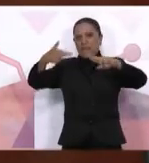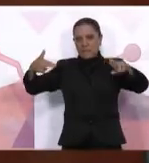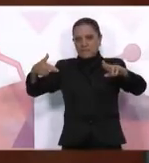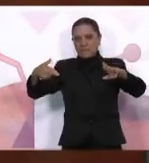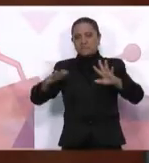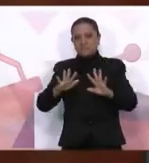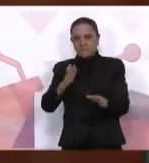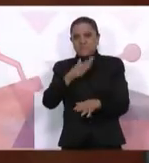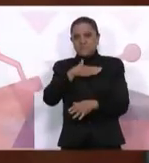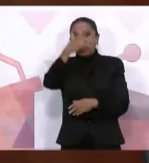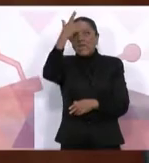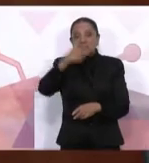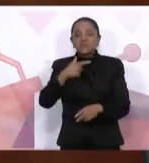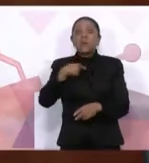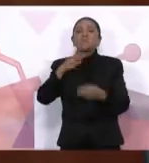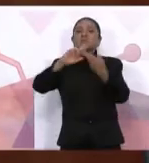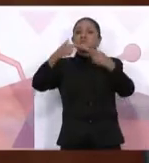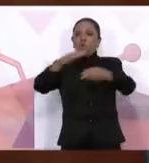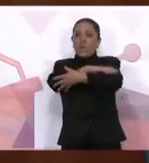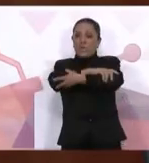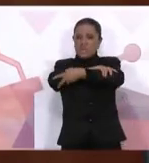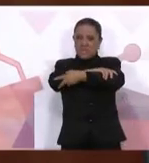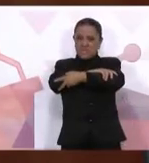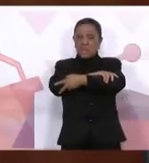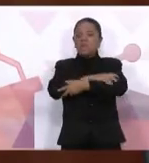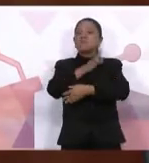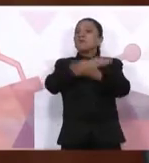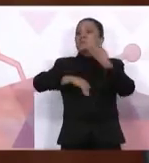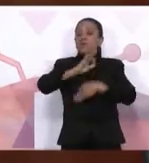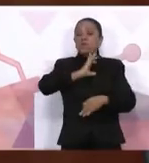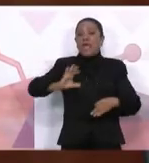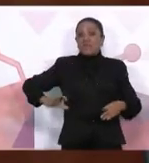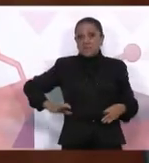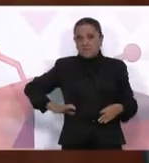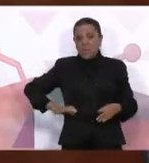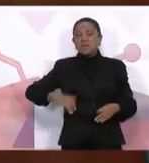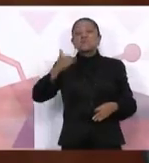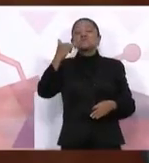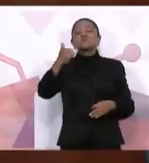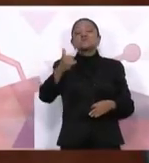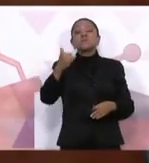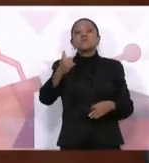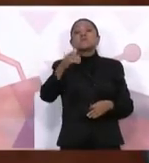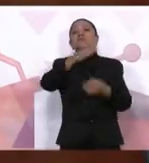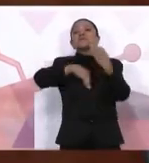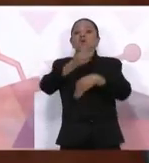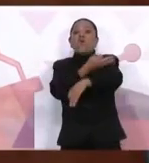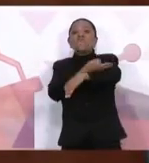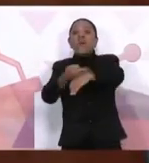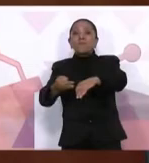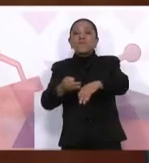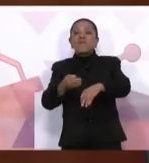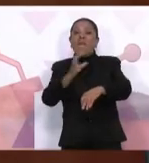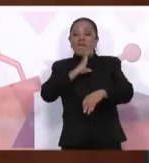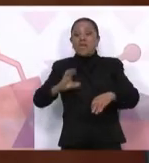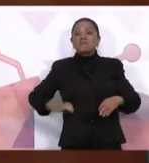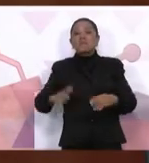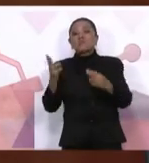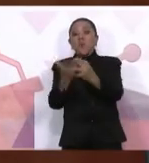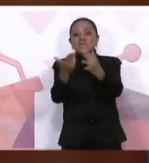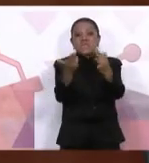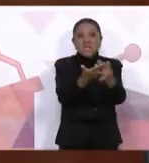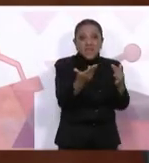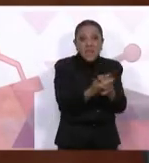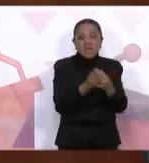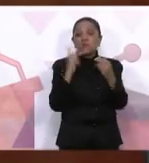candidatos y activistas asesinados en el país en el transcurso de este proceso electoral queda de manifiesto que en muchos lugares del